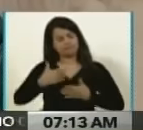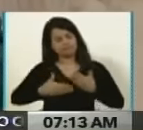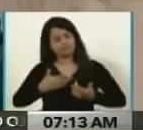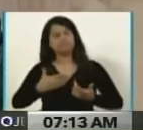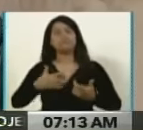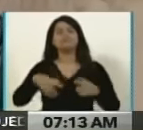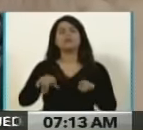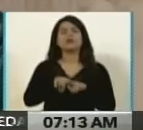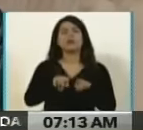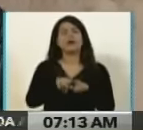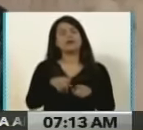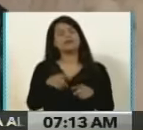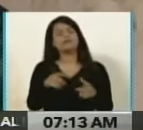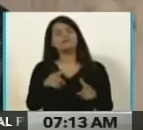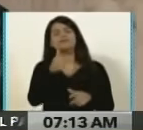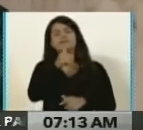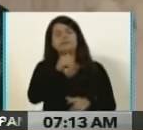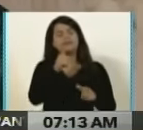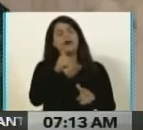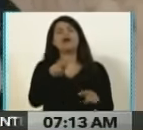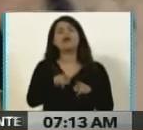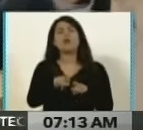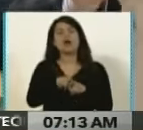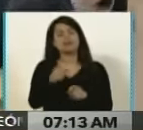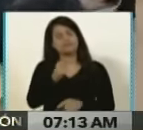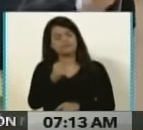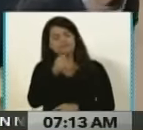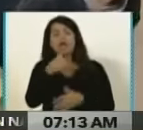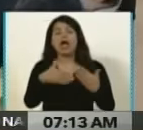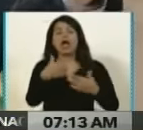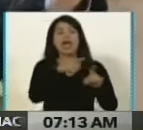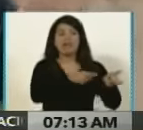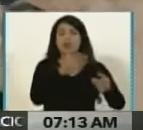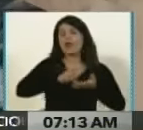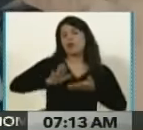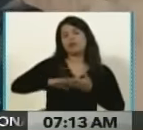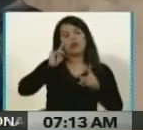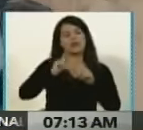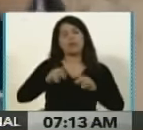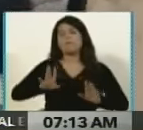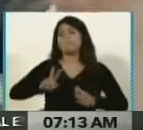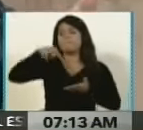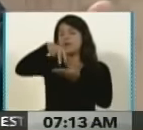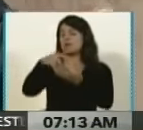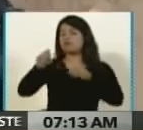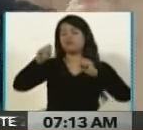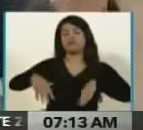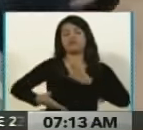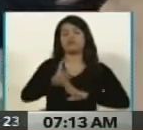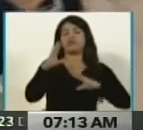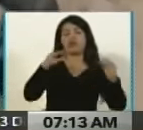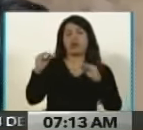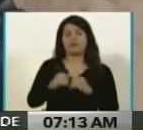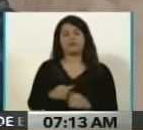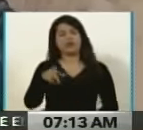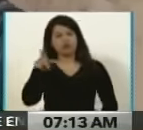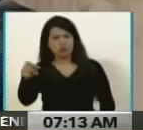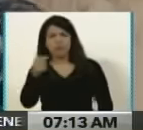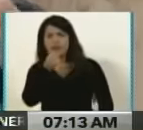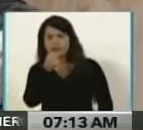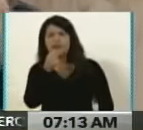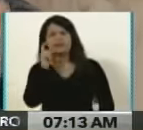para retirarse. Es decir, hay una historia que sería interesante que ustedes como periodistas la